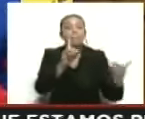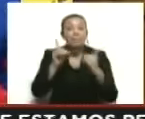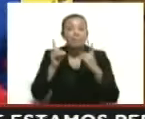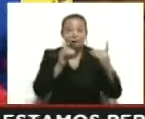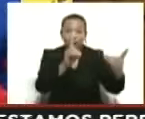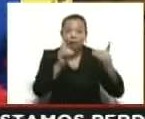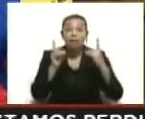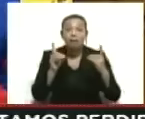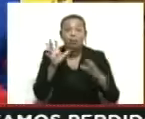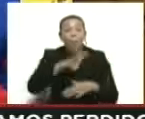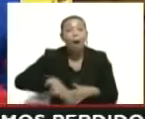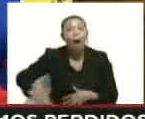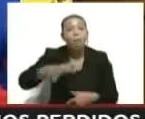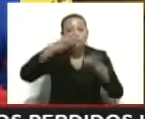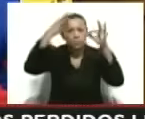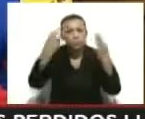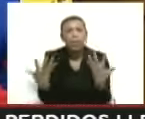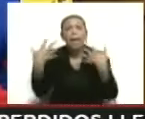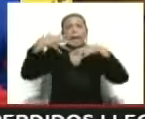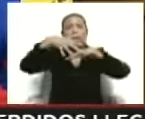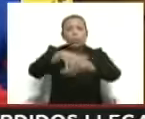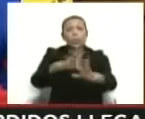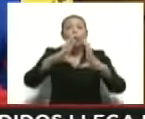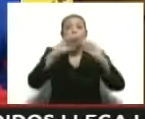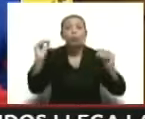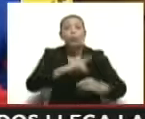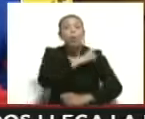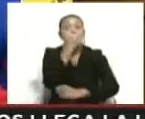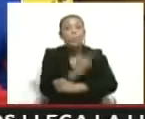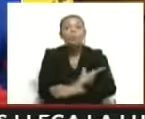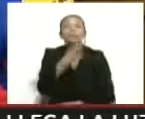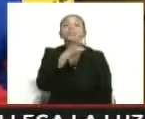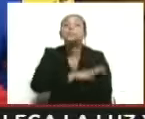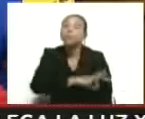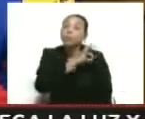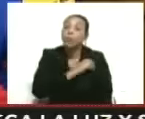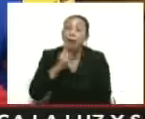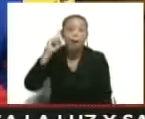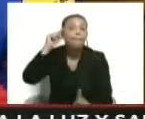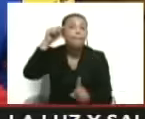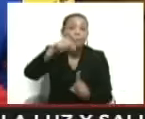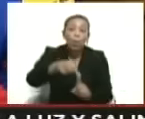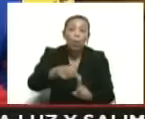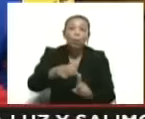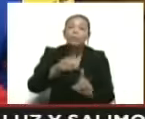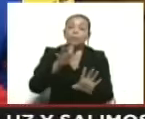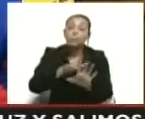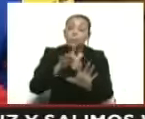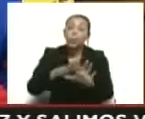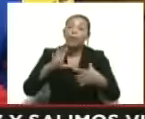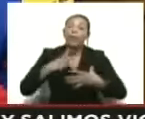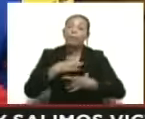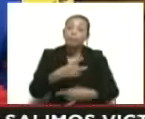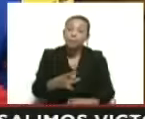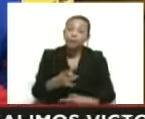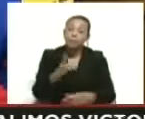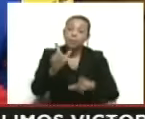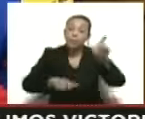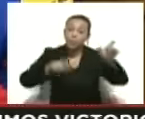nacional amplio e inclusivo con todas las fuerzas sociales en pro de los sagrados intereses de la